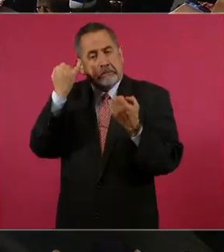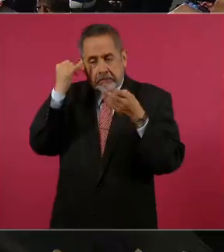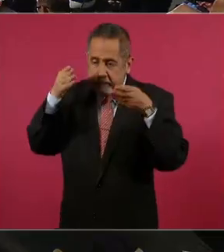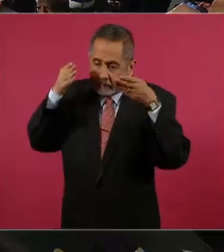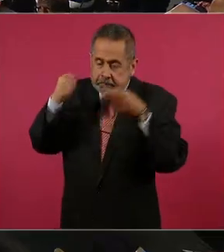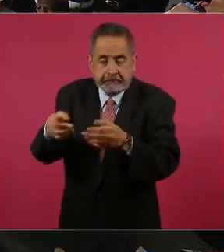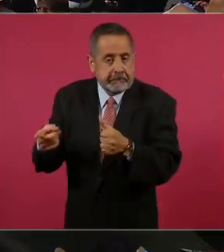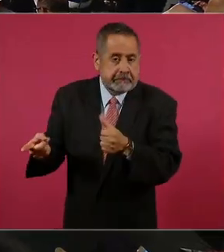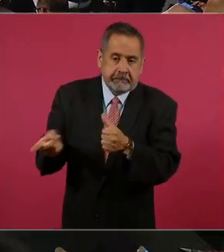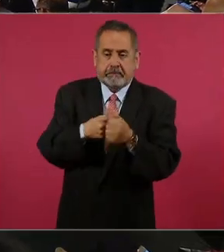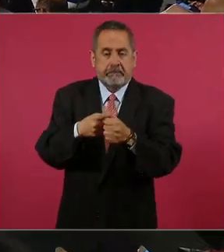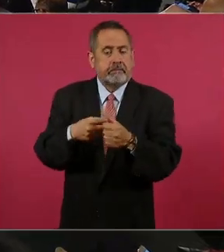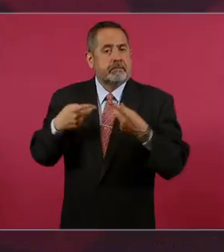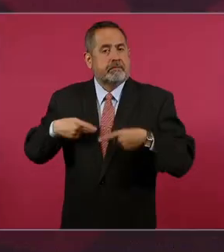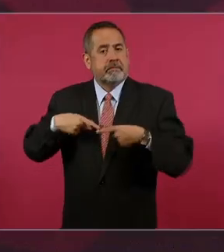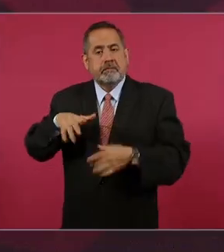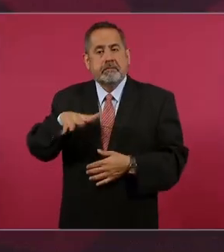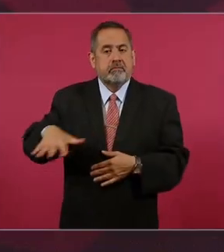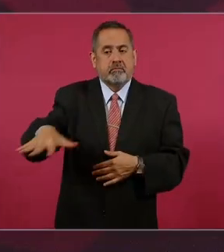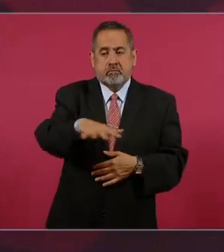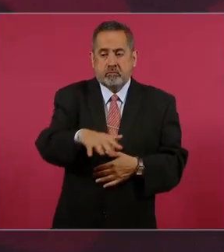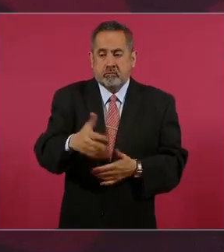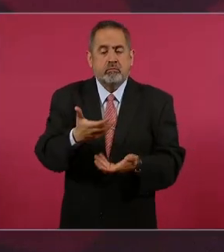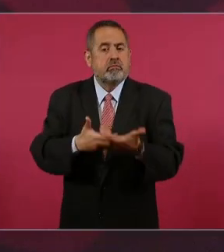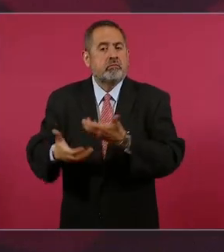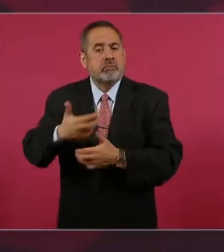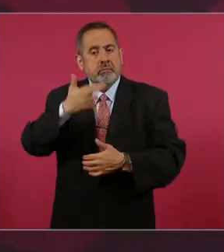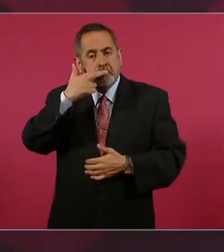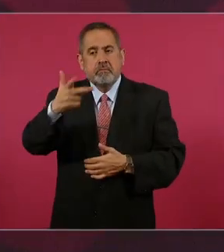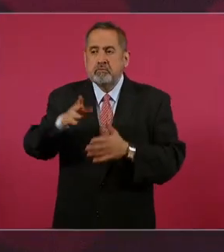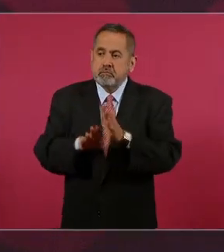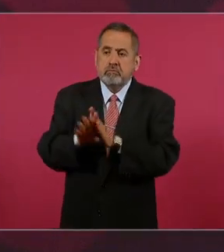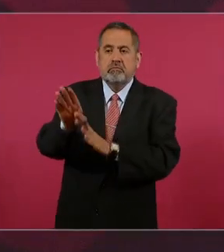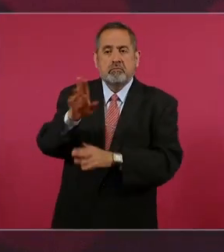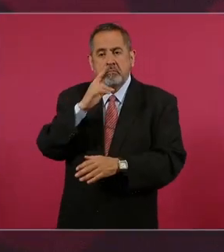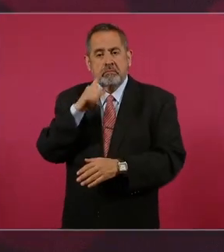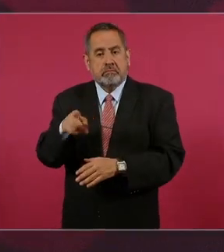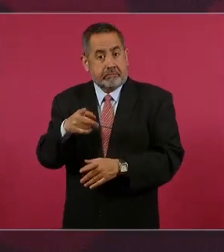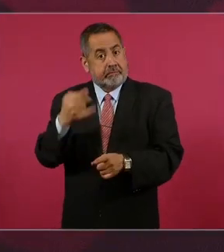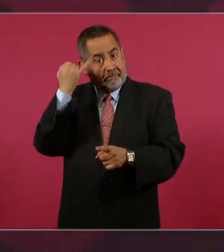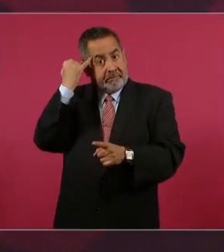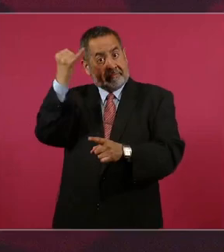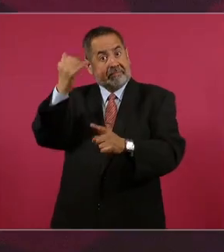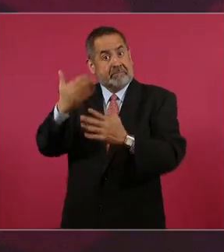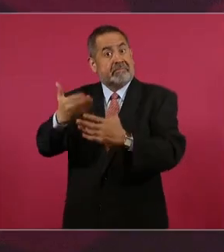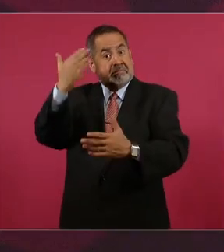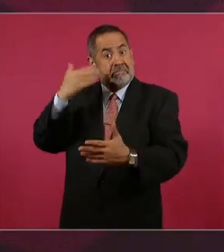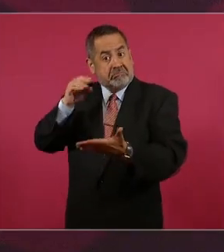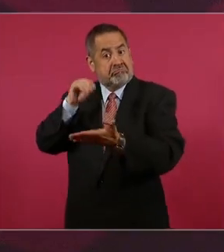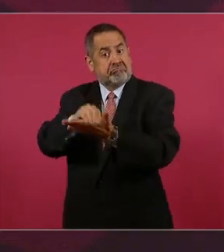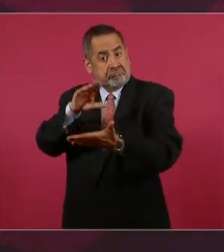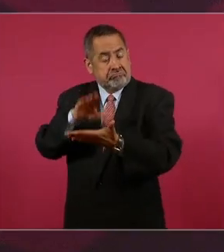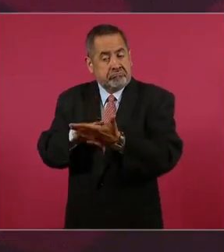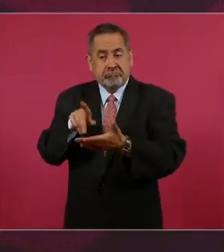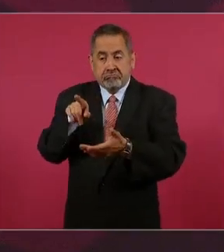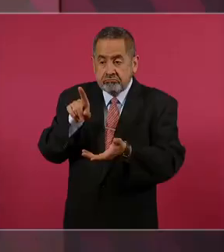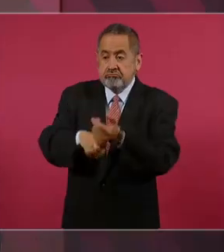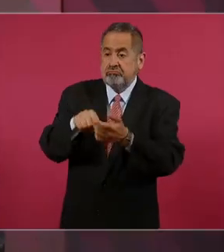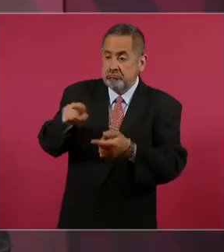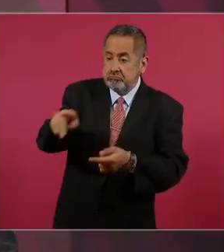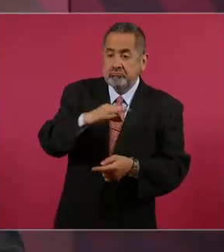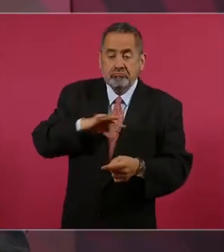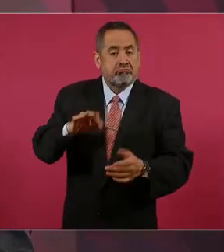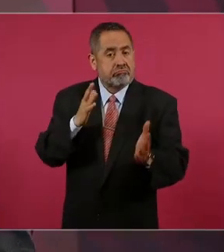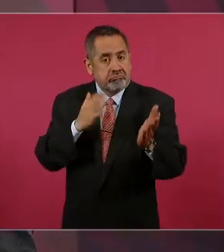y así se beneficia el comercio, se beneficia la industria, ya hay prosperidad y bienestar.